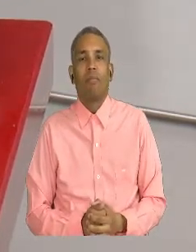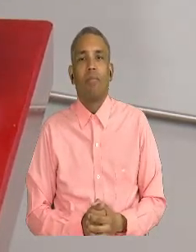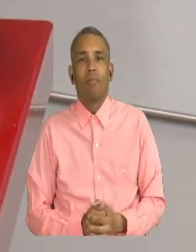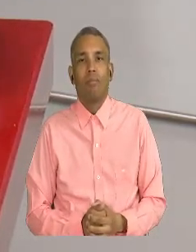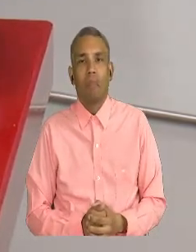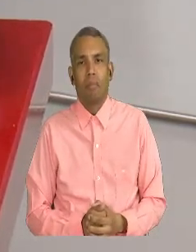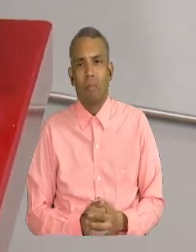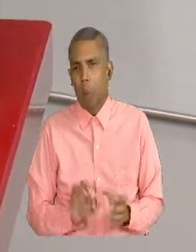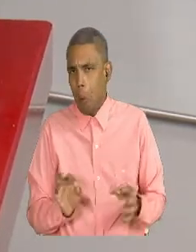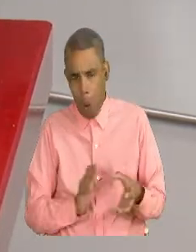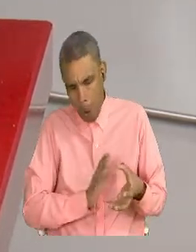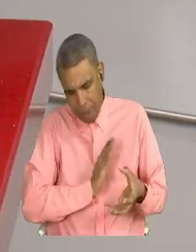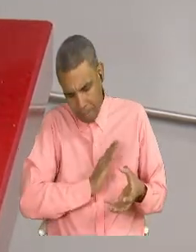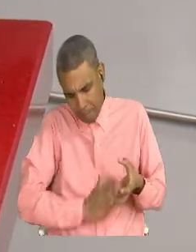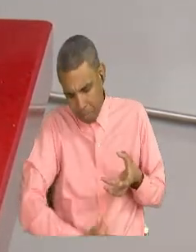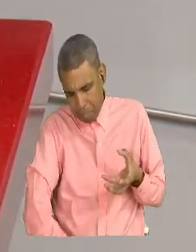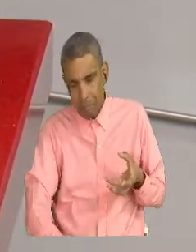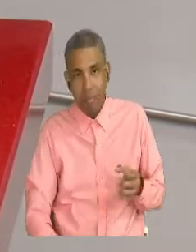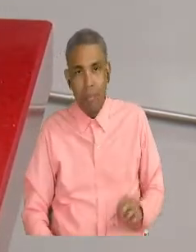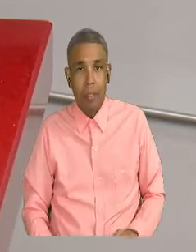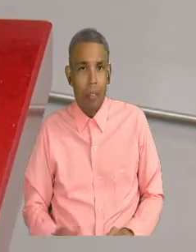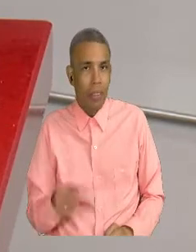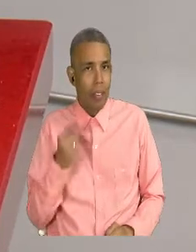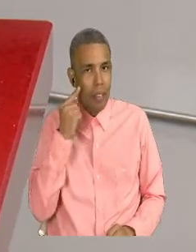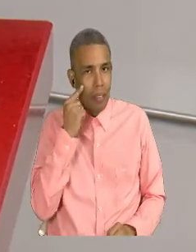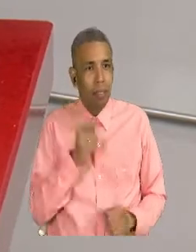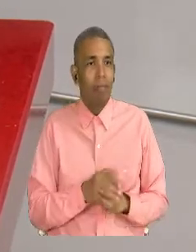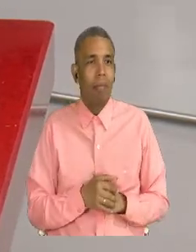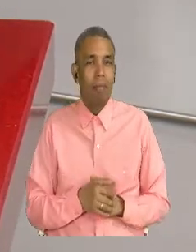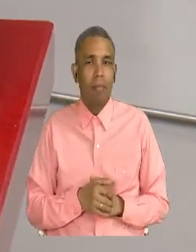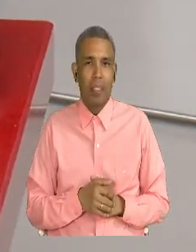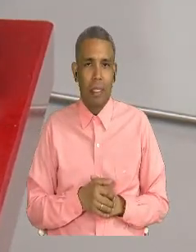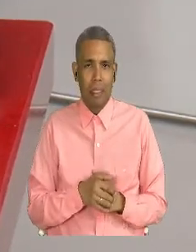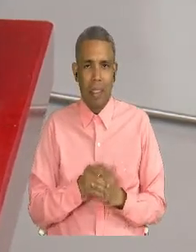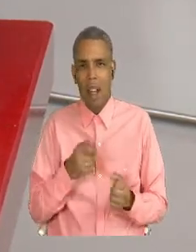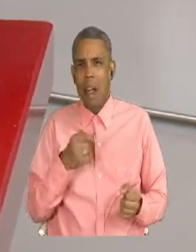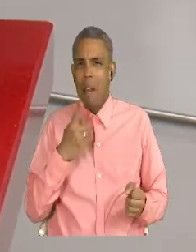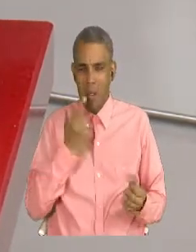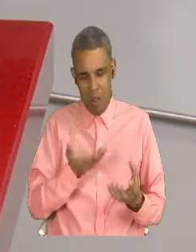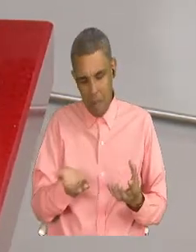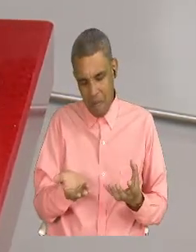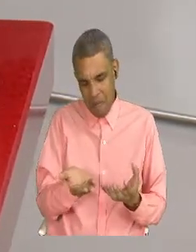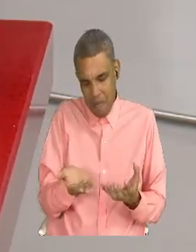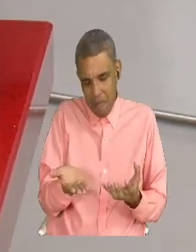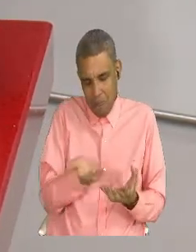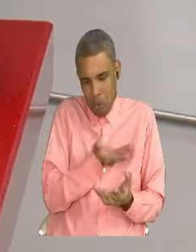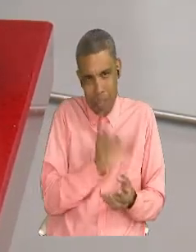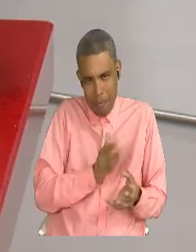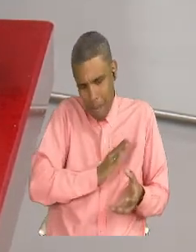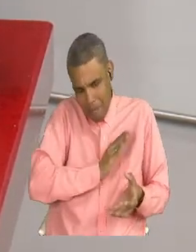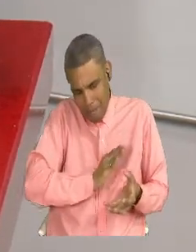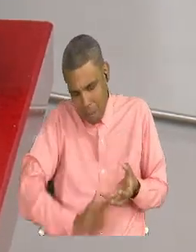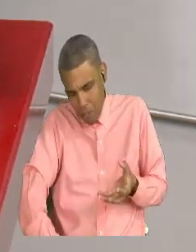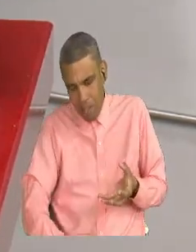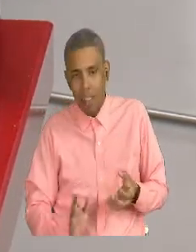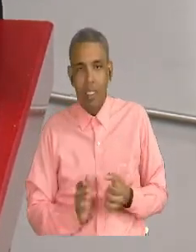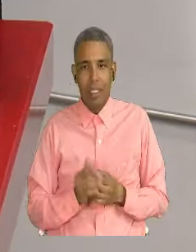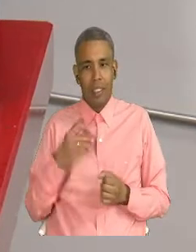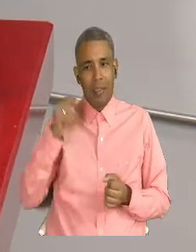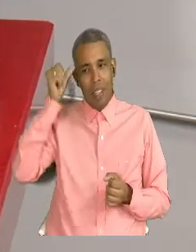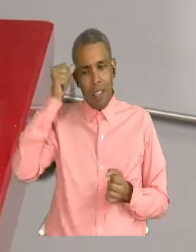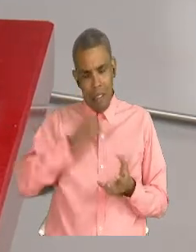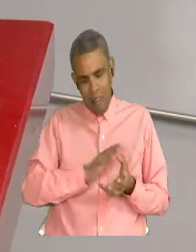verde al melón y me hizo acordar que en una ocasión, en un viaje que hice a estudiar a México, hay